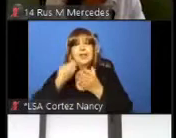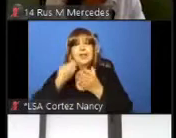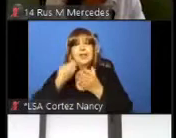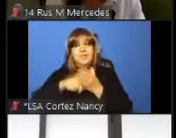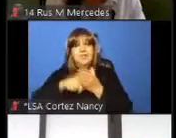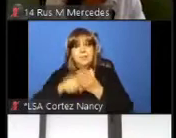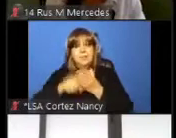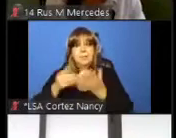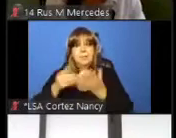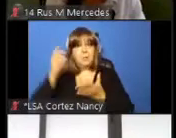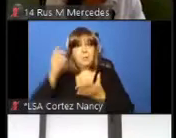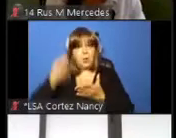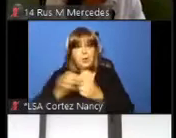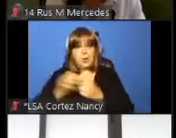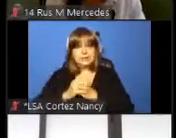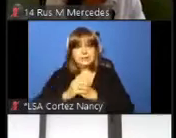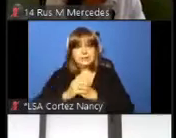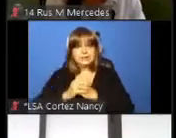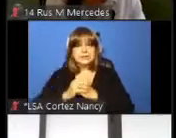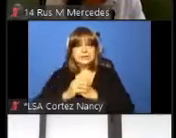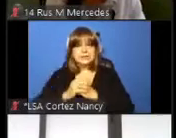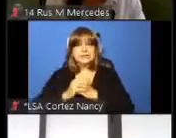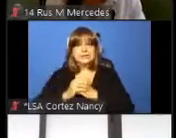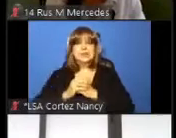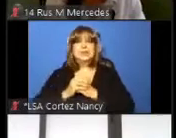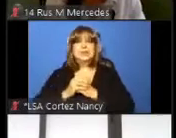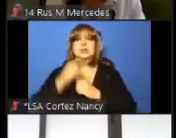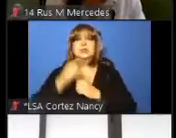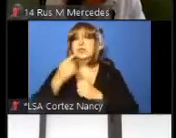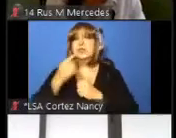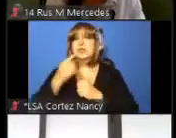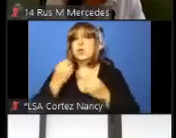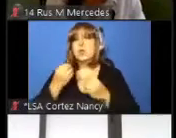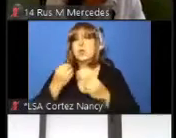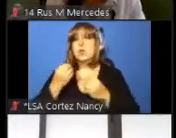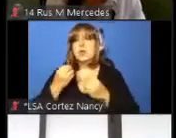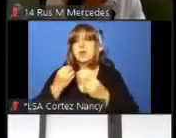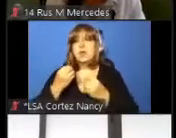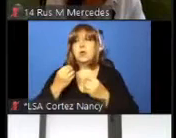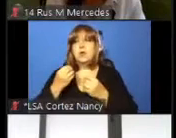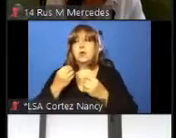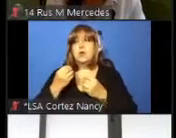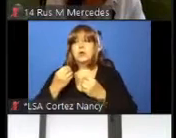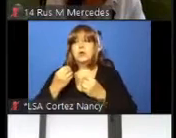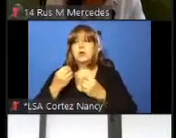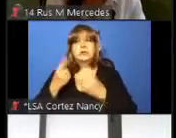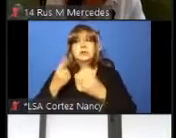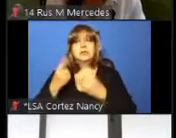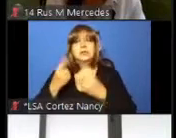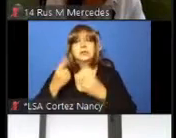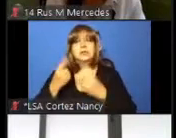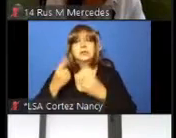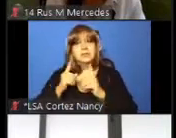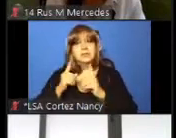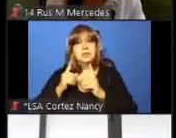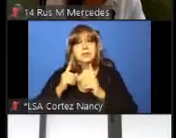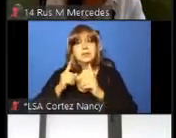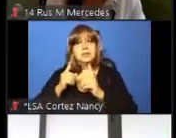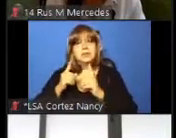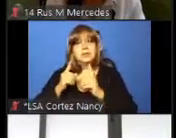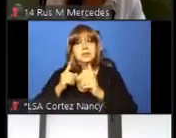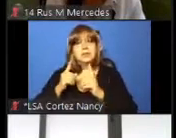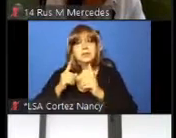poner en discusión no solamente el proceso criminal sino poner en discusión esa violencia institucional